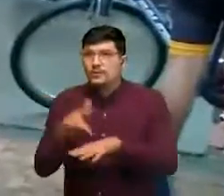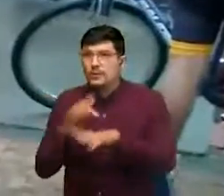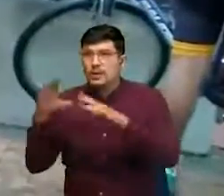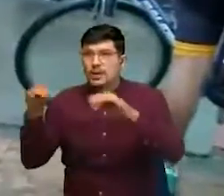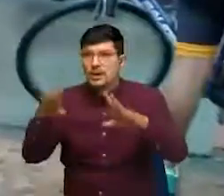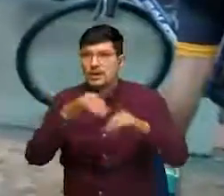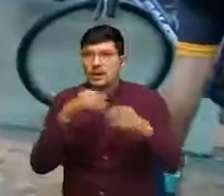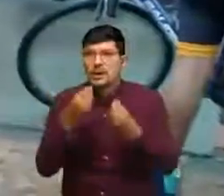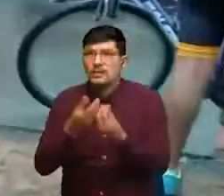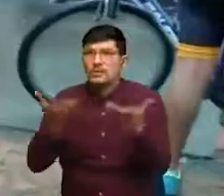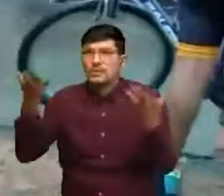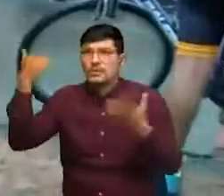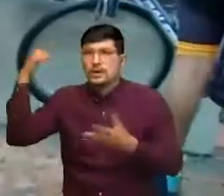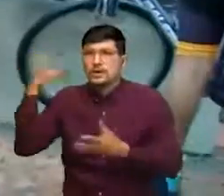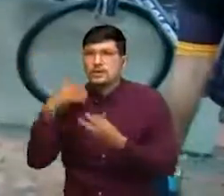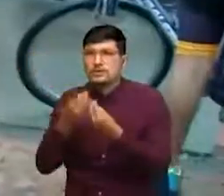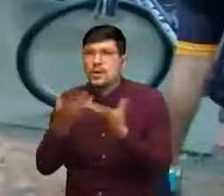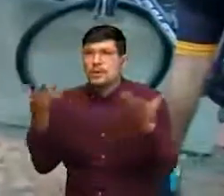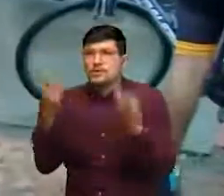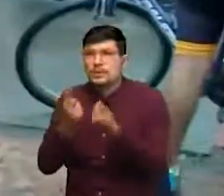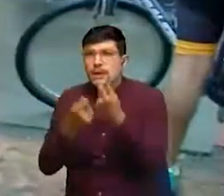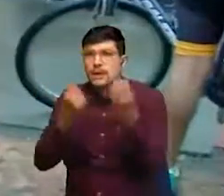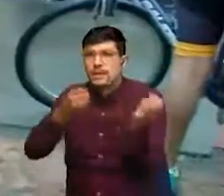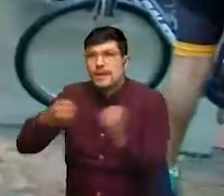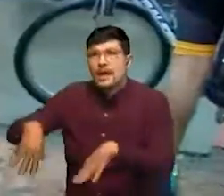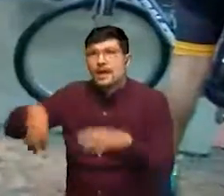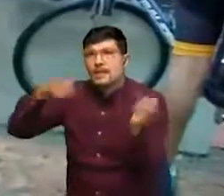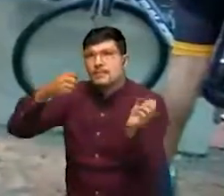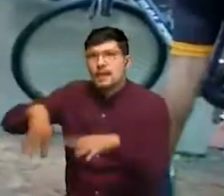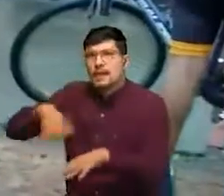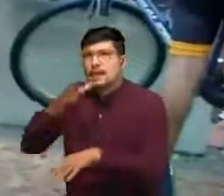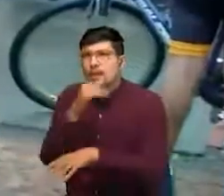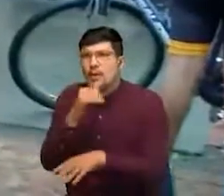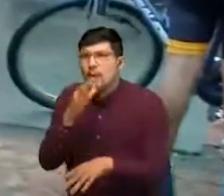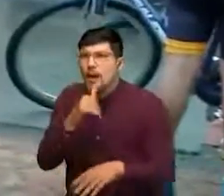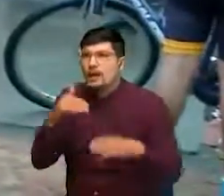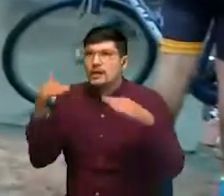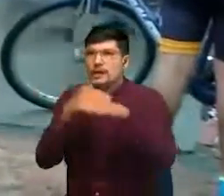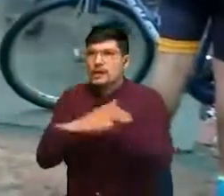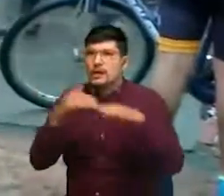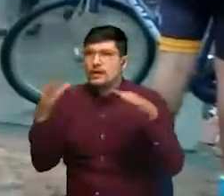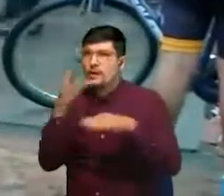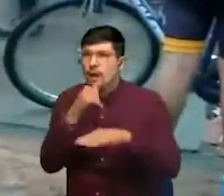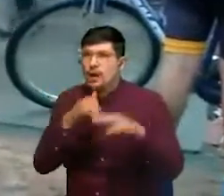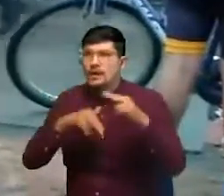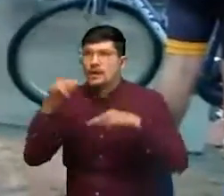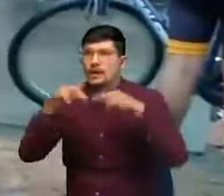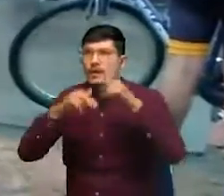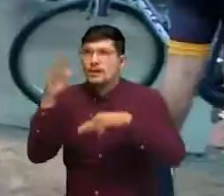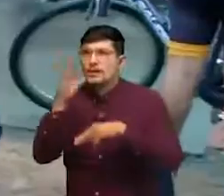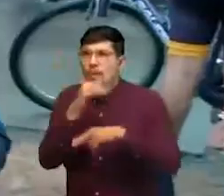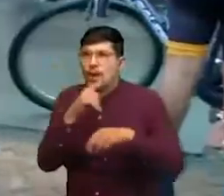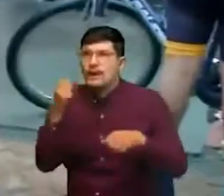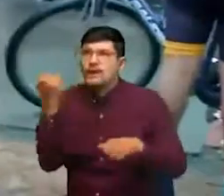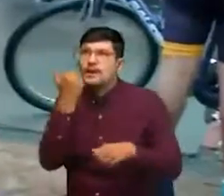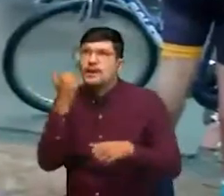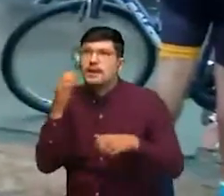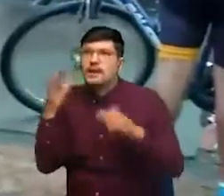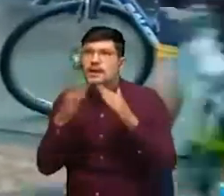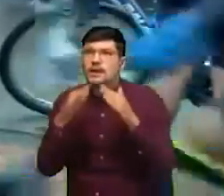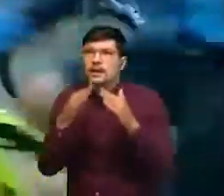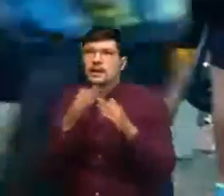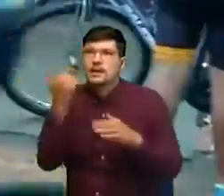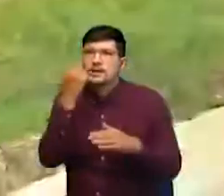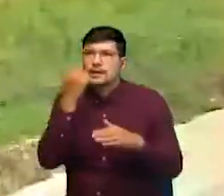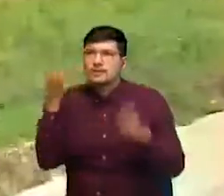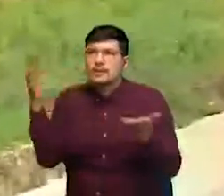se han perdido miles de regalías, miles de millones, y no hay una carretera, no hay una vía, no hay gas en las casas, el gas ya